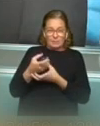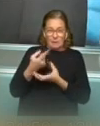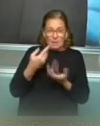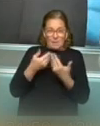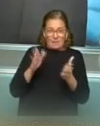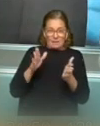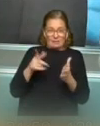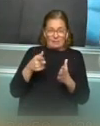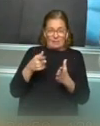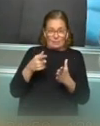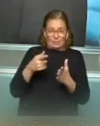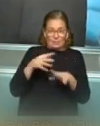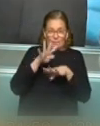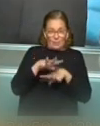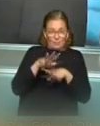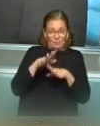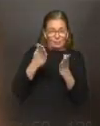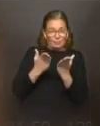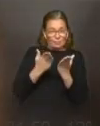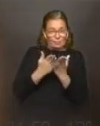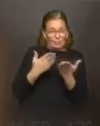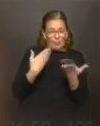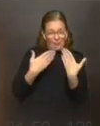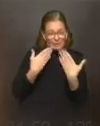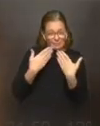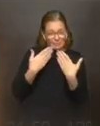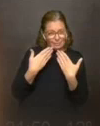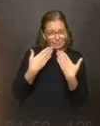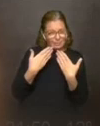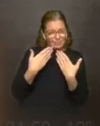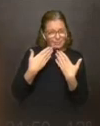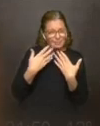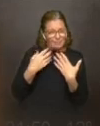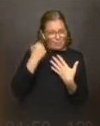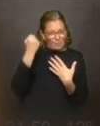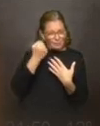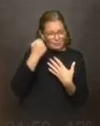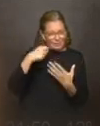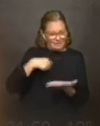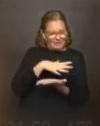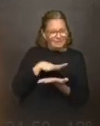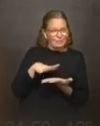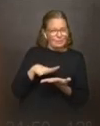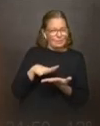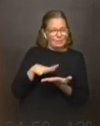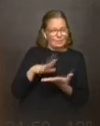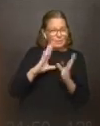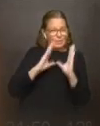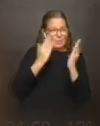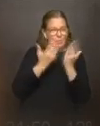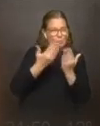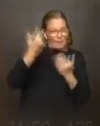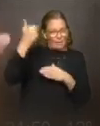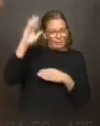una movilización estudiantil, ¿no? Estamos hablando de un nivel de gravedad de la situación, en donde incluso el mundo adulto